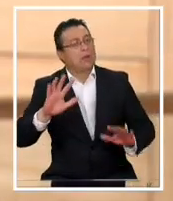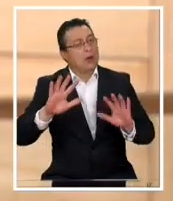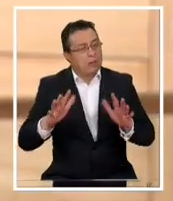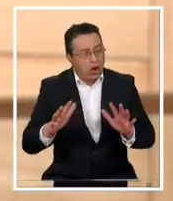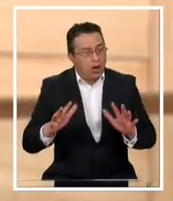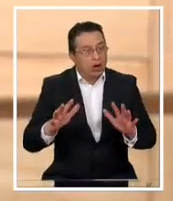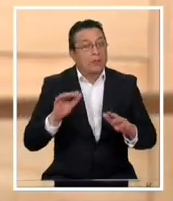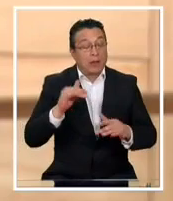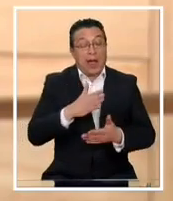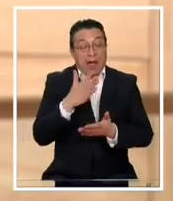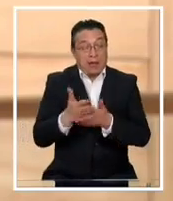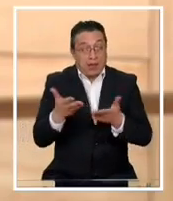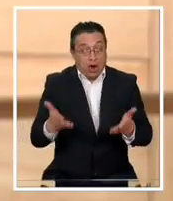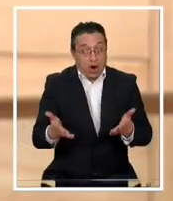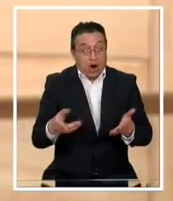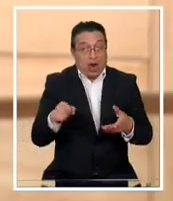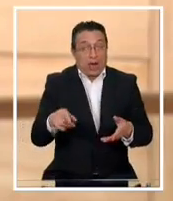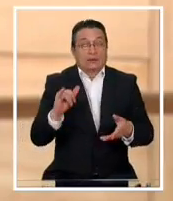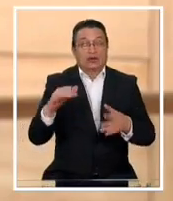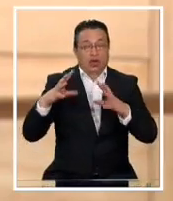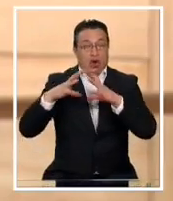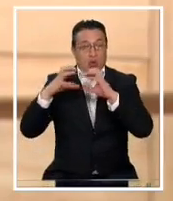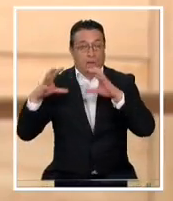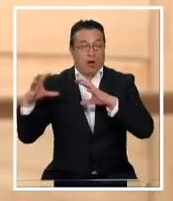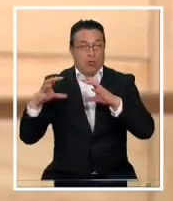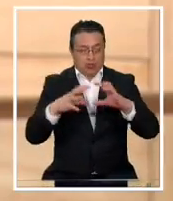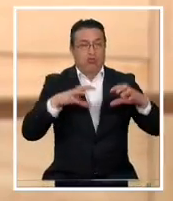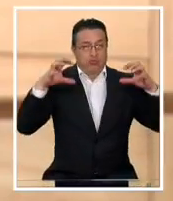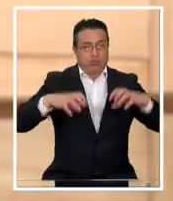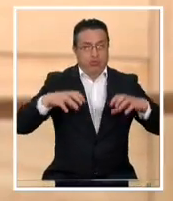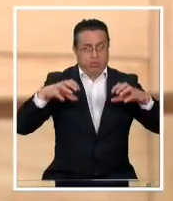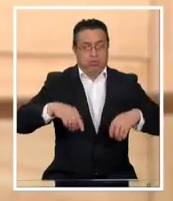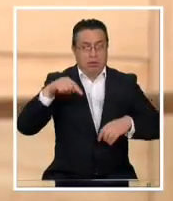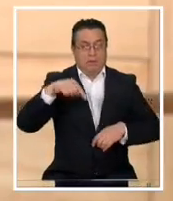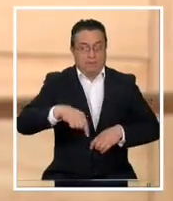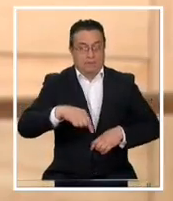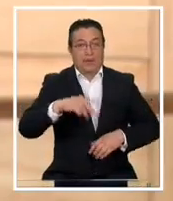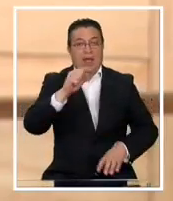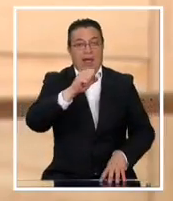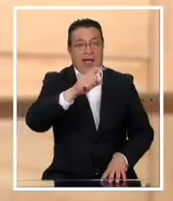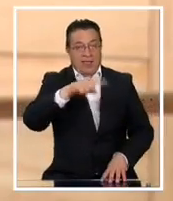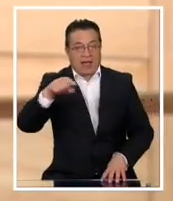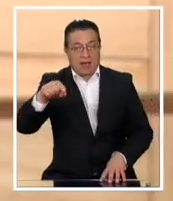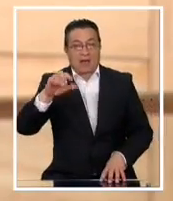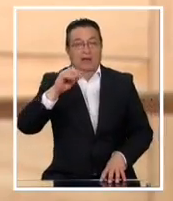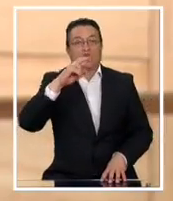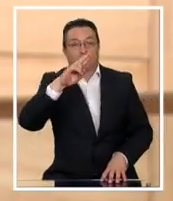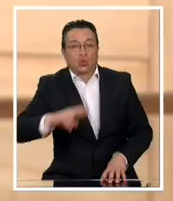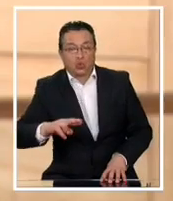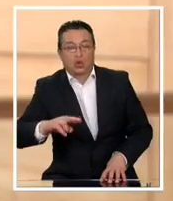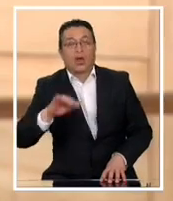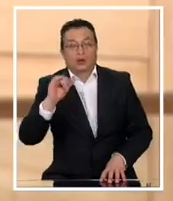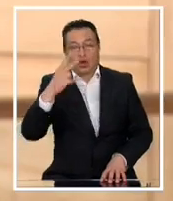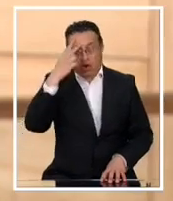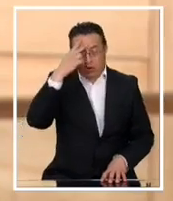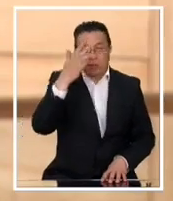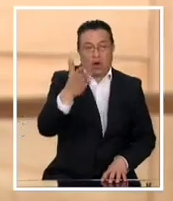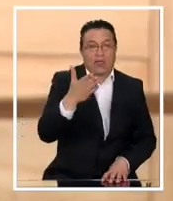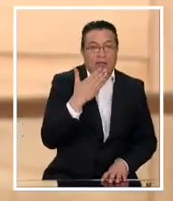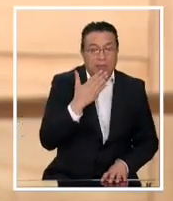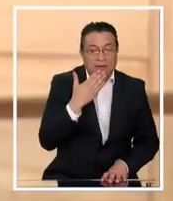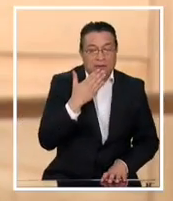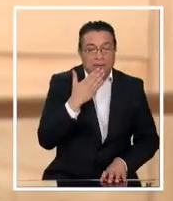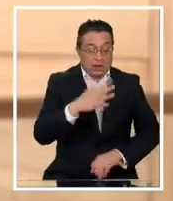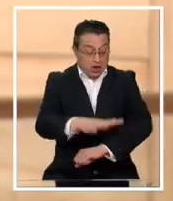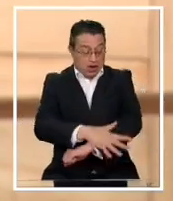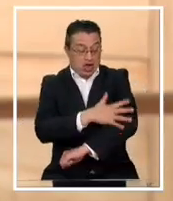momento nos quedamos con el sistema de hoy, que está pegando de lleno en la región de Atacama, el sector sur, y por supuesto la región de Coquimbo, tanto